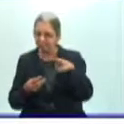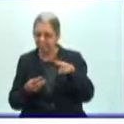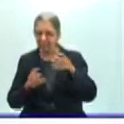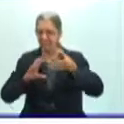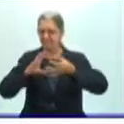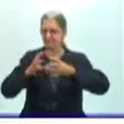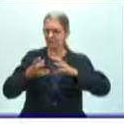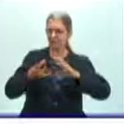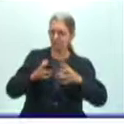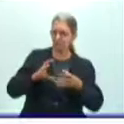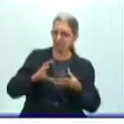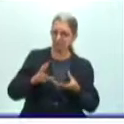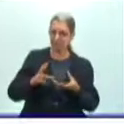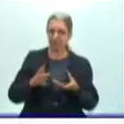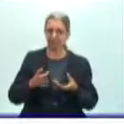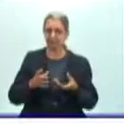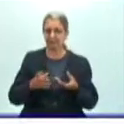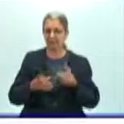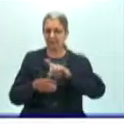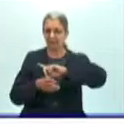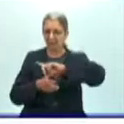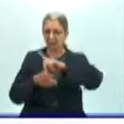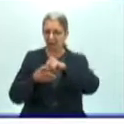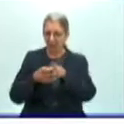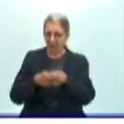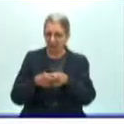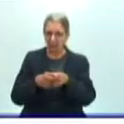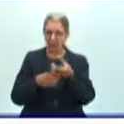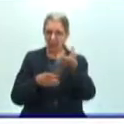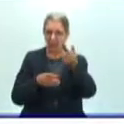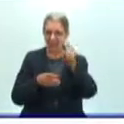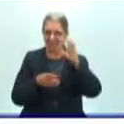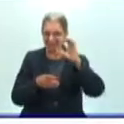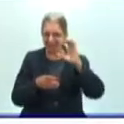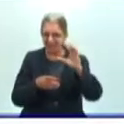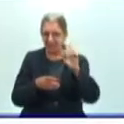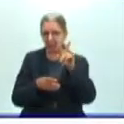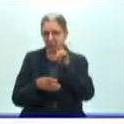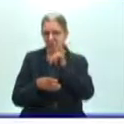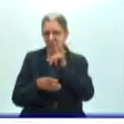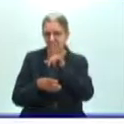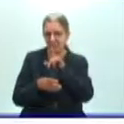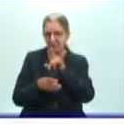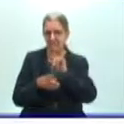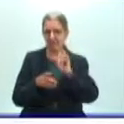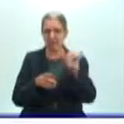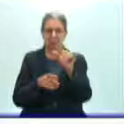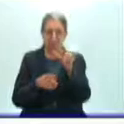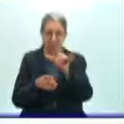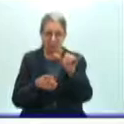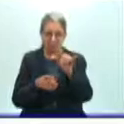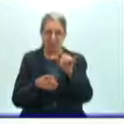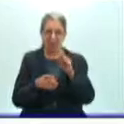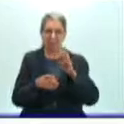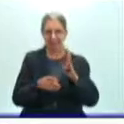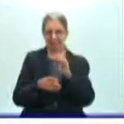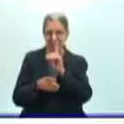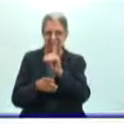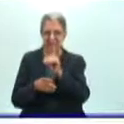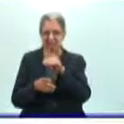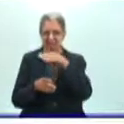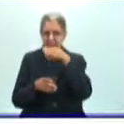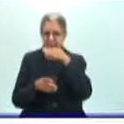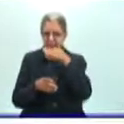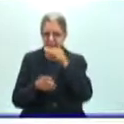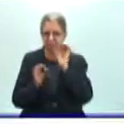figura. El arco AC, que es uno de los que debemos demostrar que es igual al arco BD, está